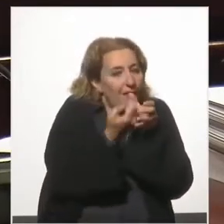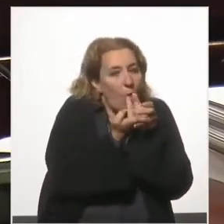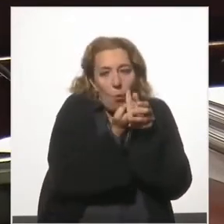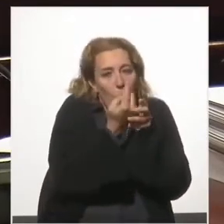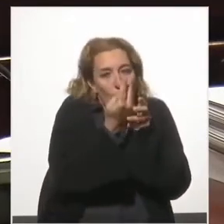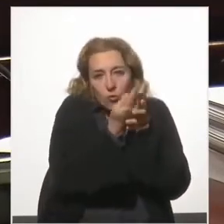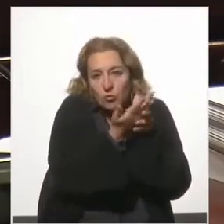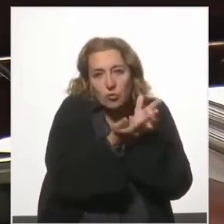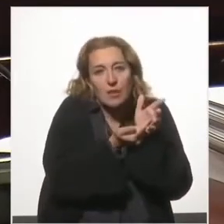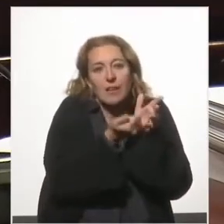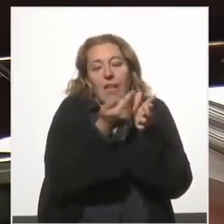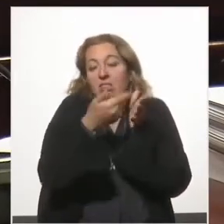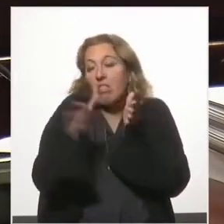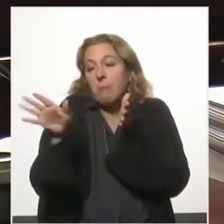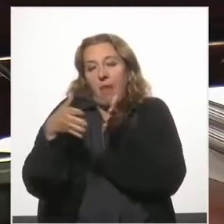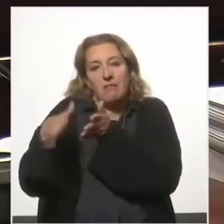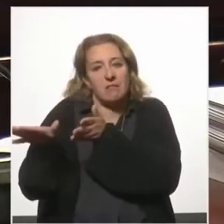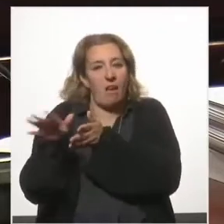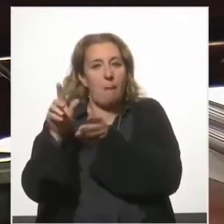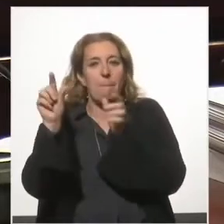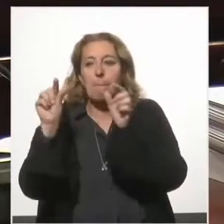productores.